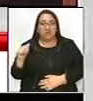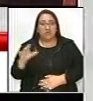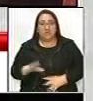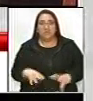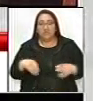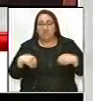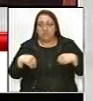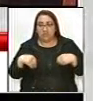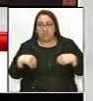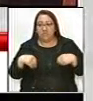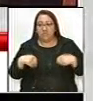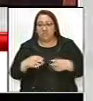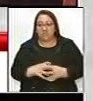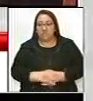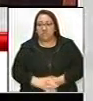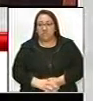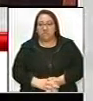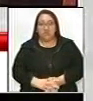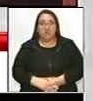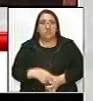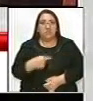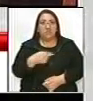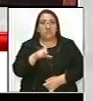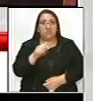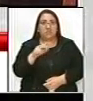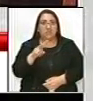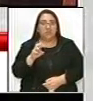Abstención. Quintanilla Chacón, abstención. Glaber Remy.